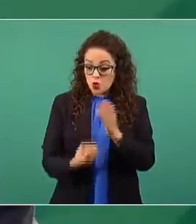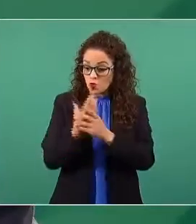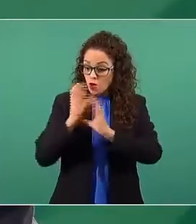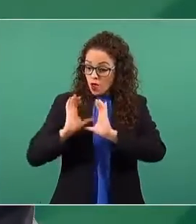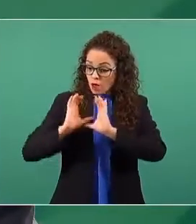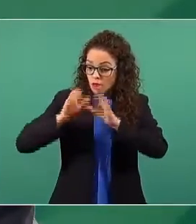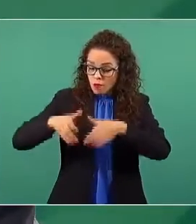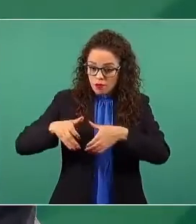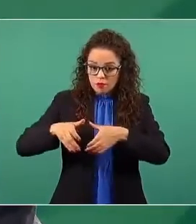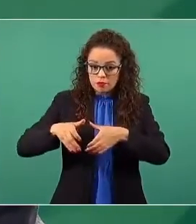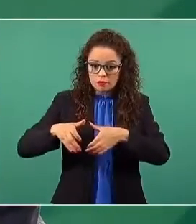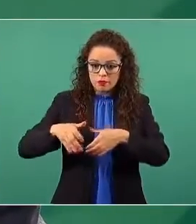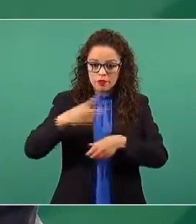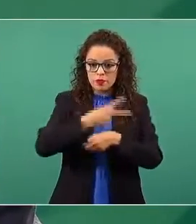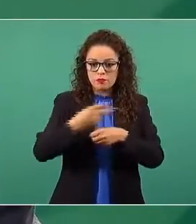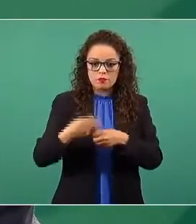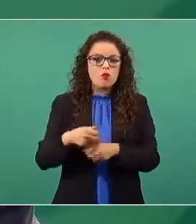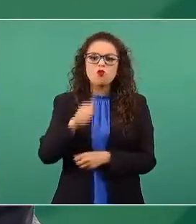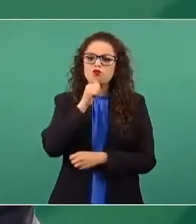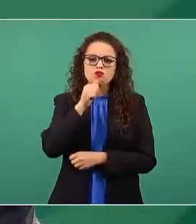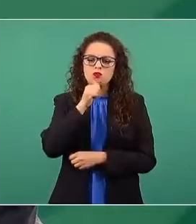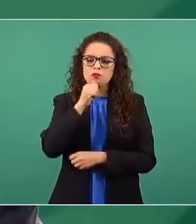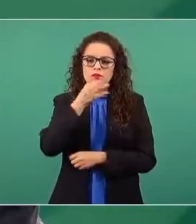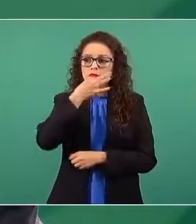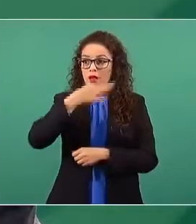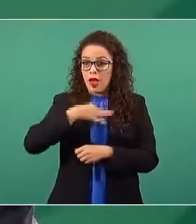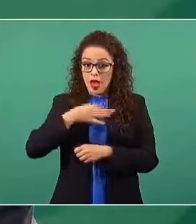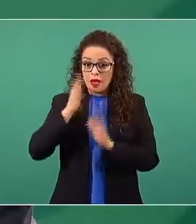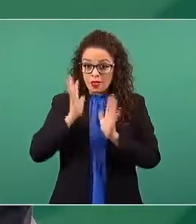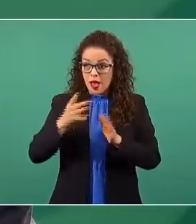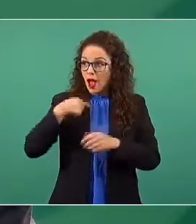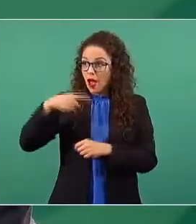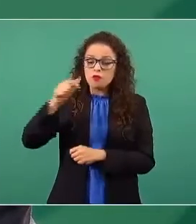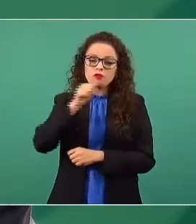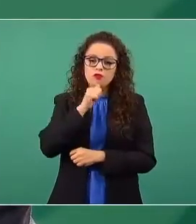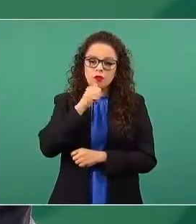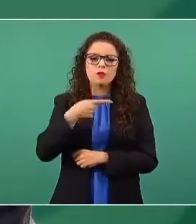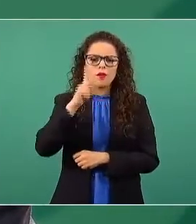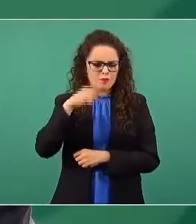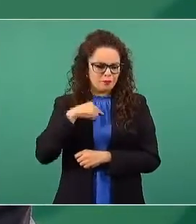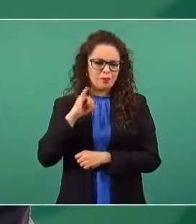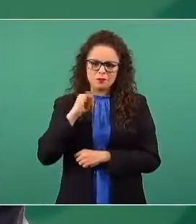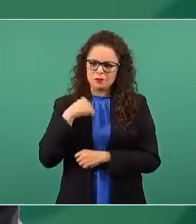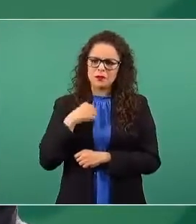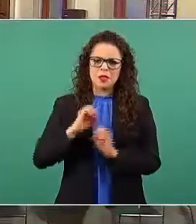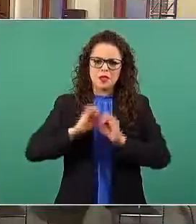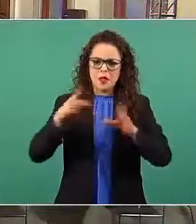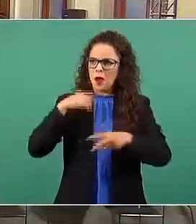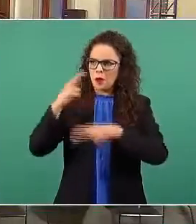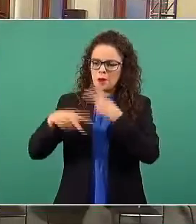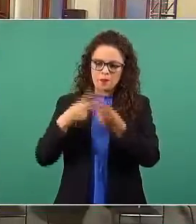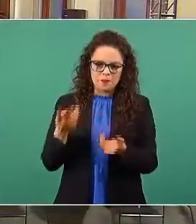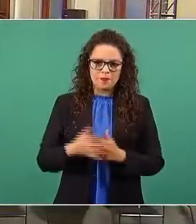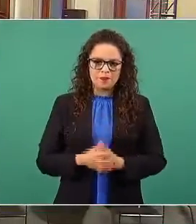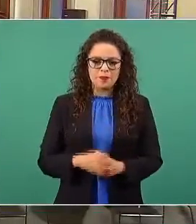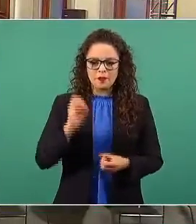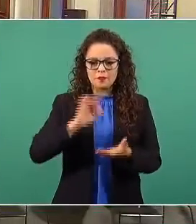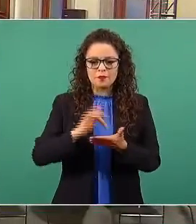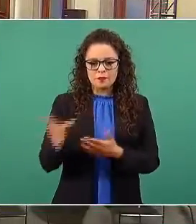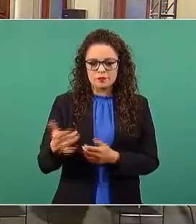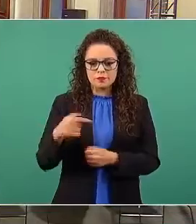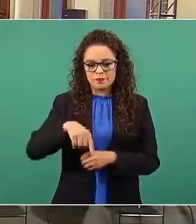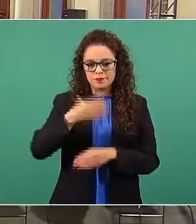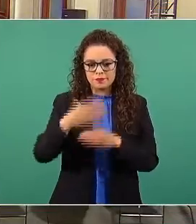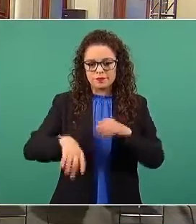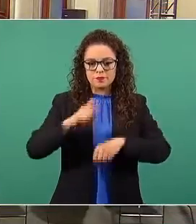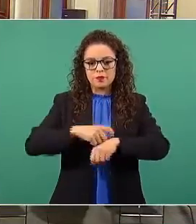nuevos invitados no hemos sido convocados y por supuesto estamos a plena disposición. Muchas gracias, pues aquí terminamos,